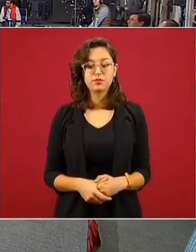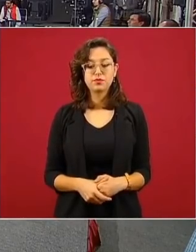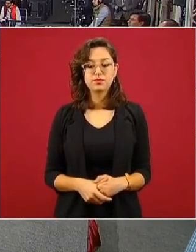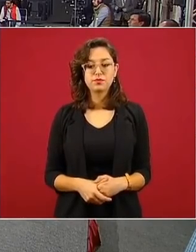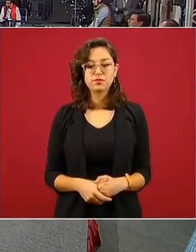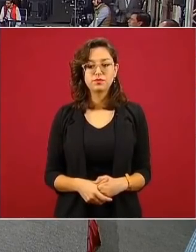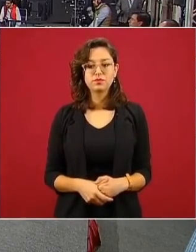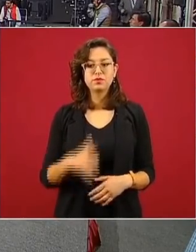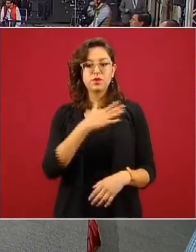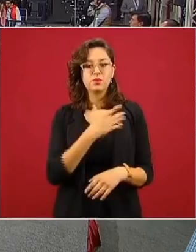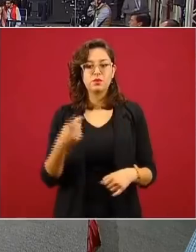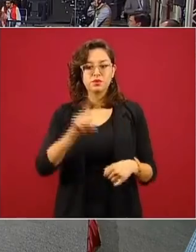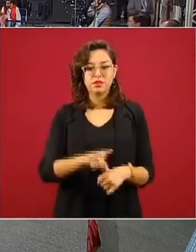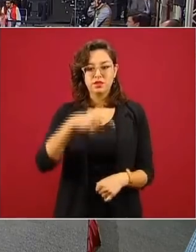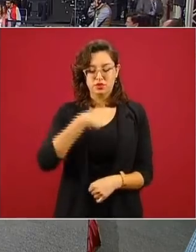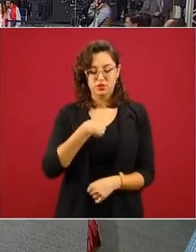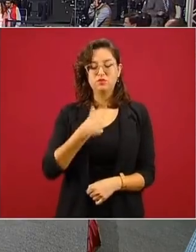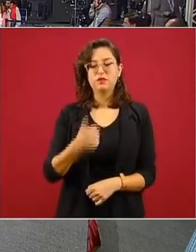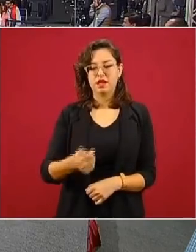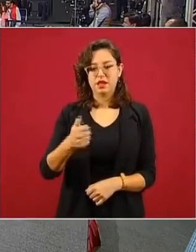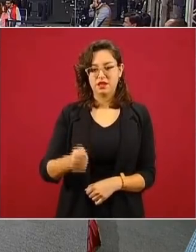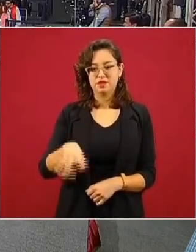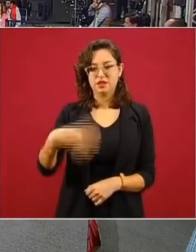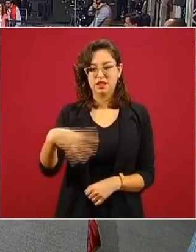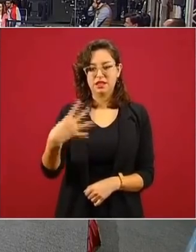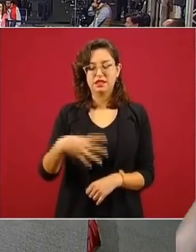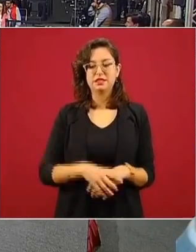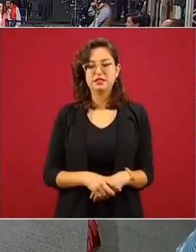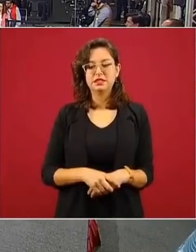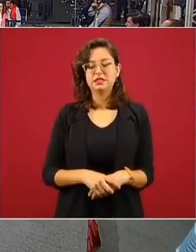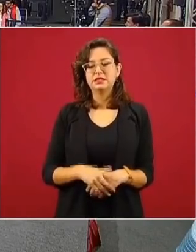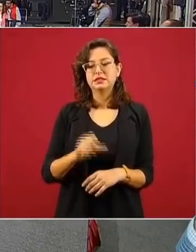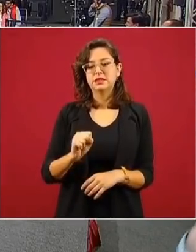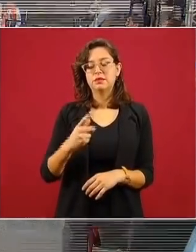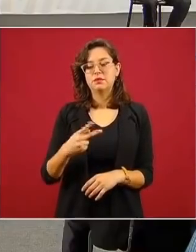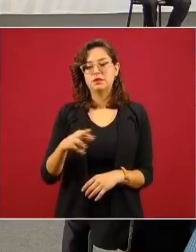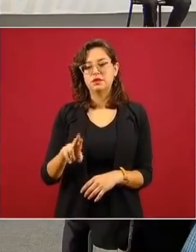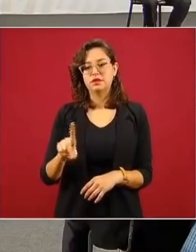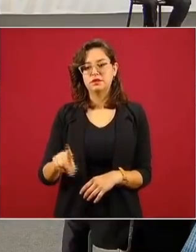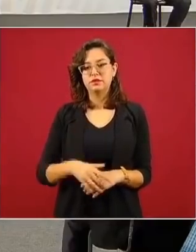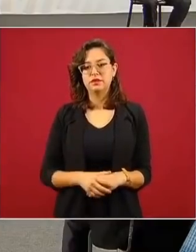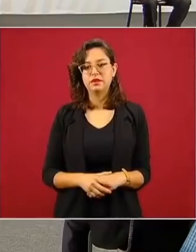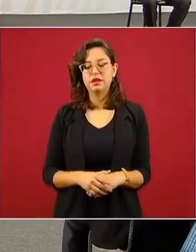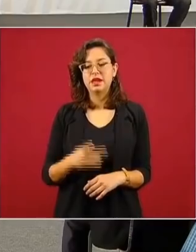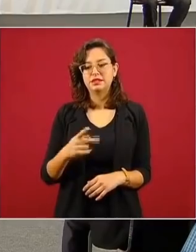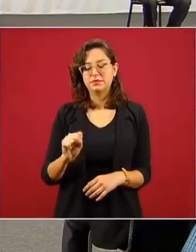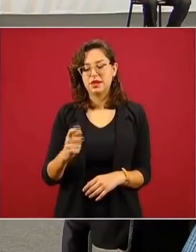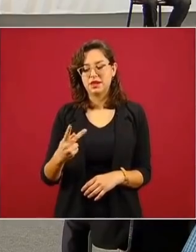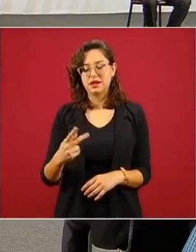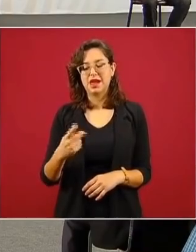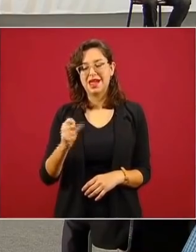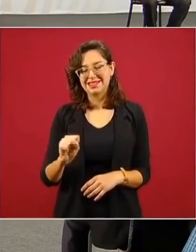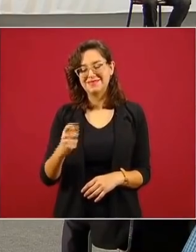Buenos días, señor presidente. De Canal 14, del Sistema Público de Radiodifusión. Preguntarle, señor presidente, había hablado